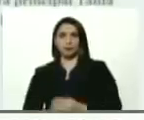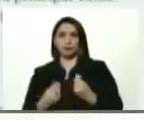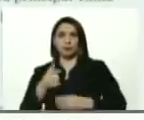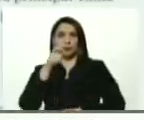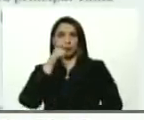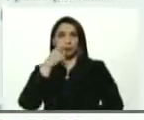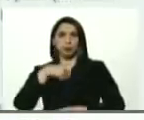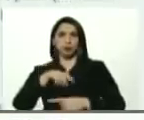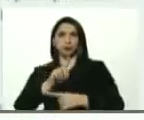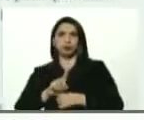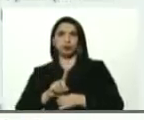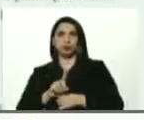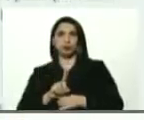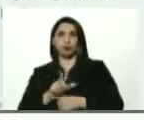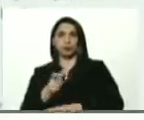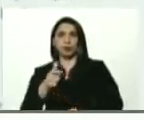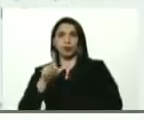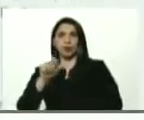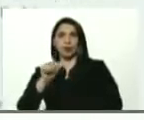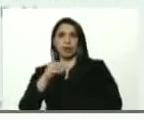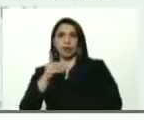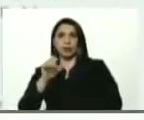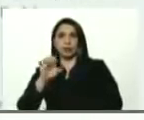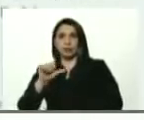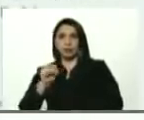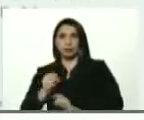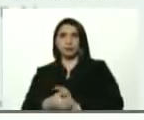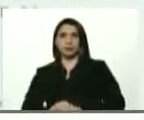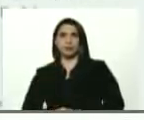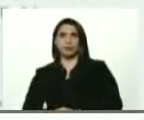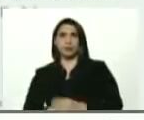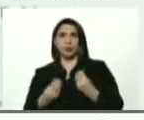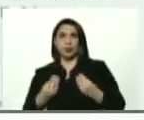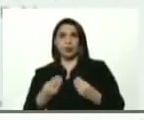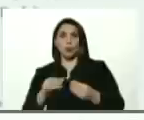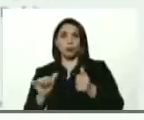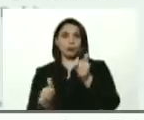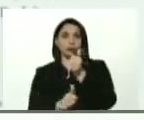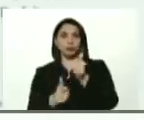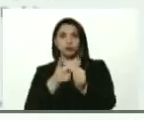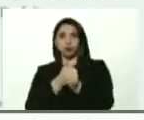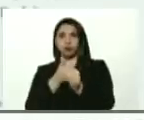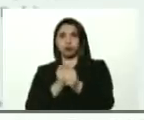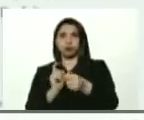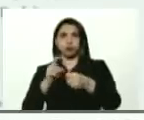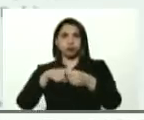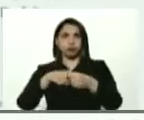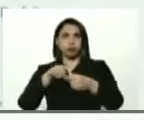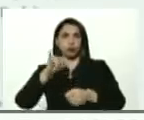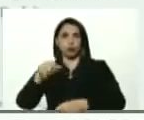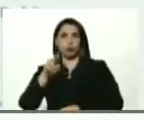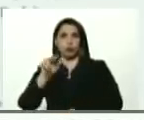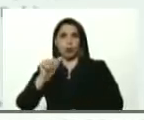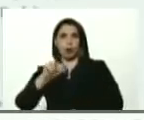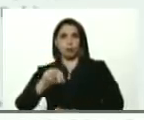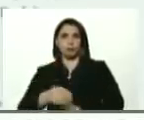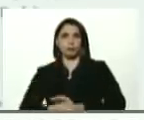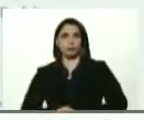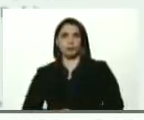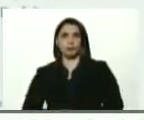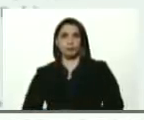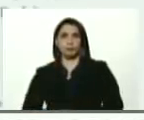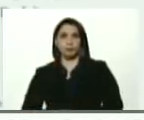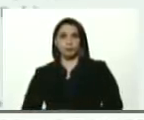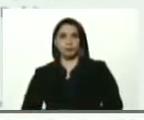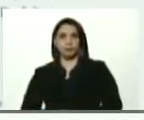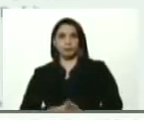rectora principal Gladys María Gutiérrez Alvarado, como rector suplente incorporado Juan Carlos del Pino Boscán. Por